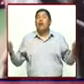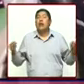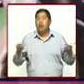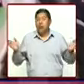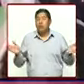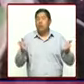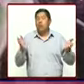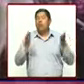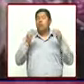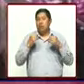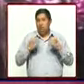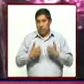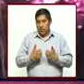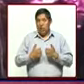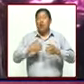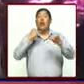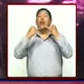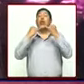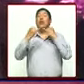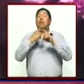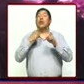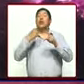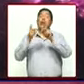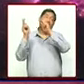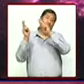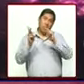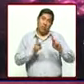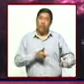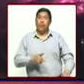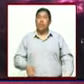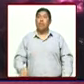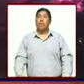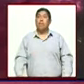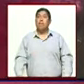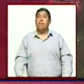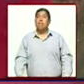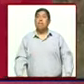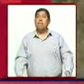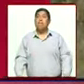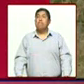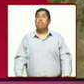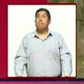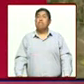condiciones laborales. Es la información que llega desde Pando.